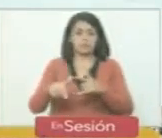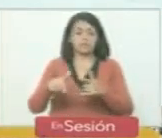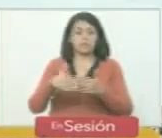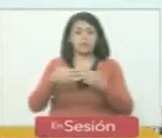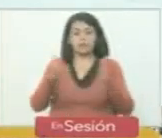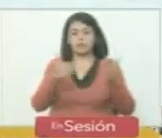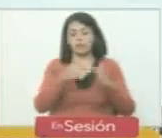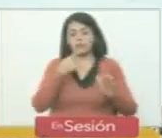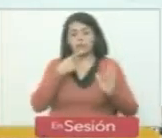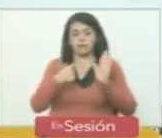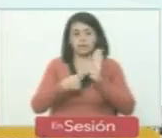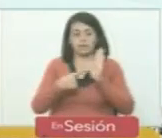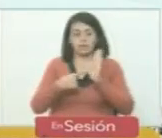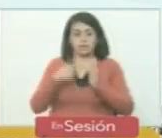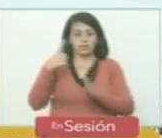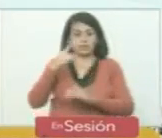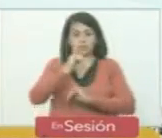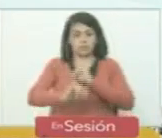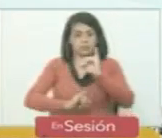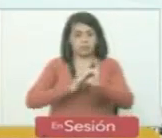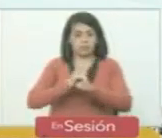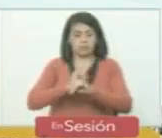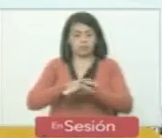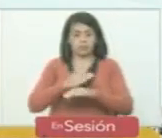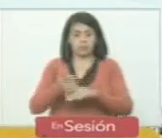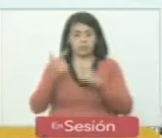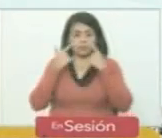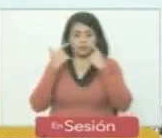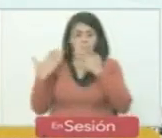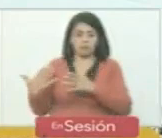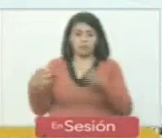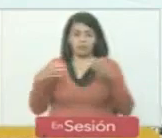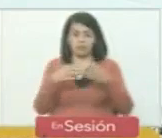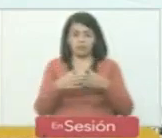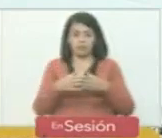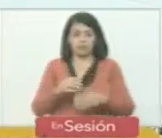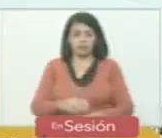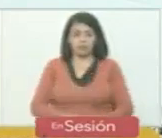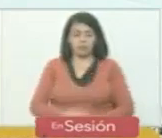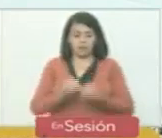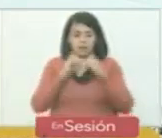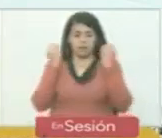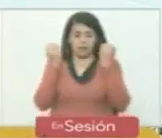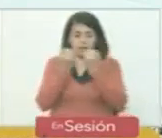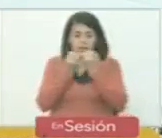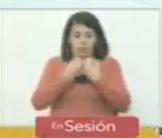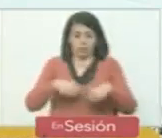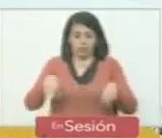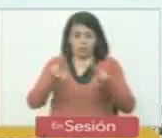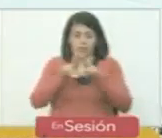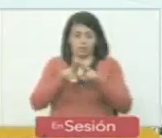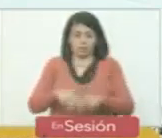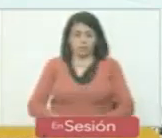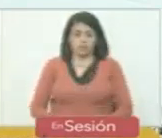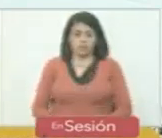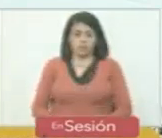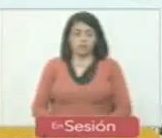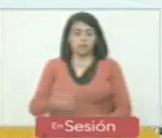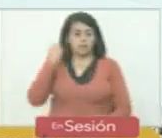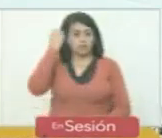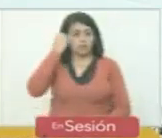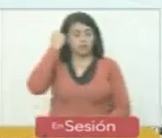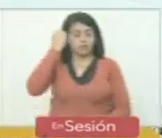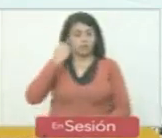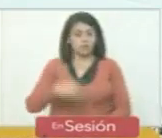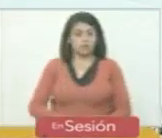abierta violación del derecho internacional y la Carta de la Organización de Naciones Unidas.